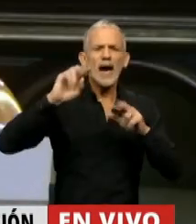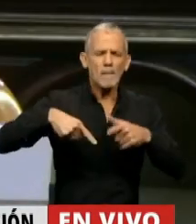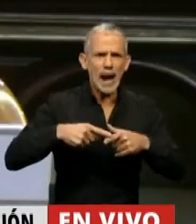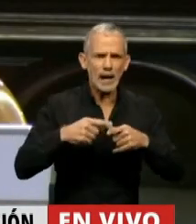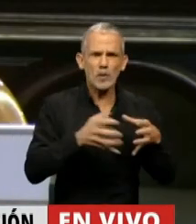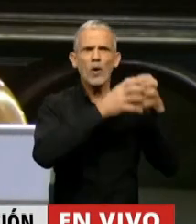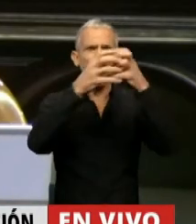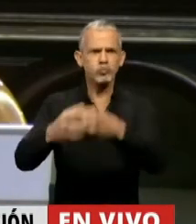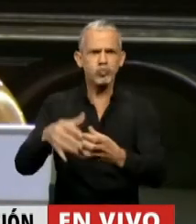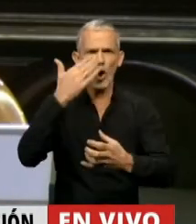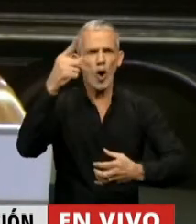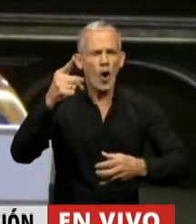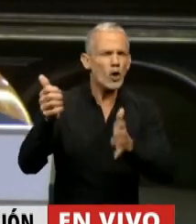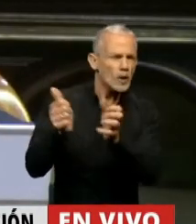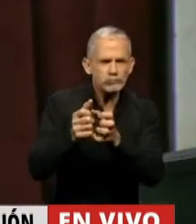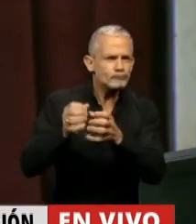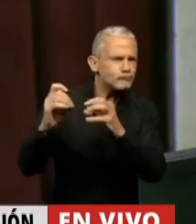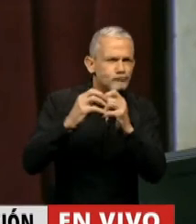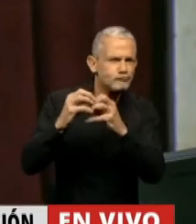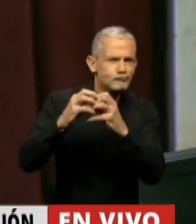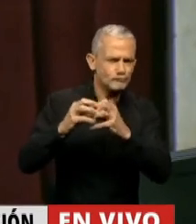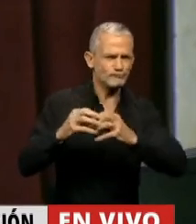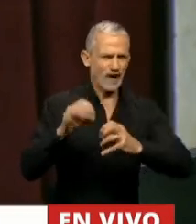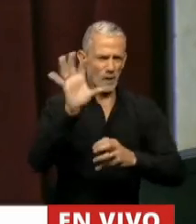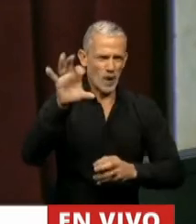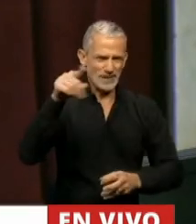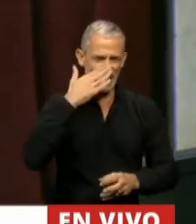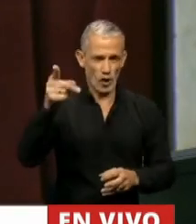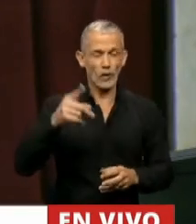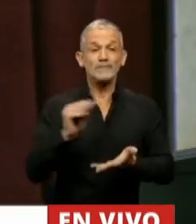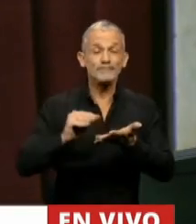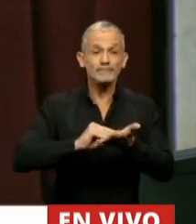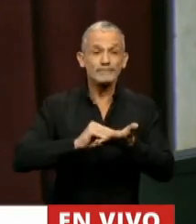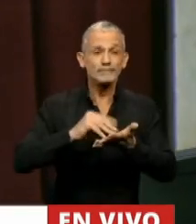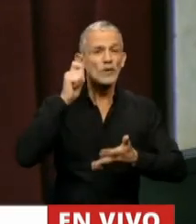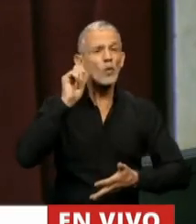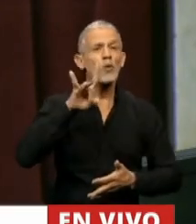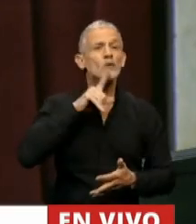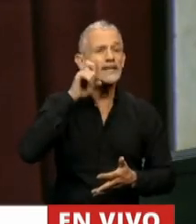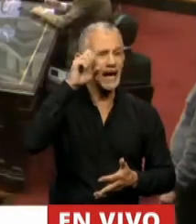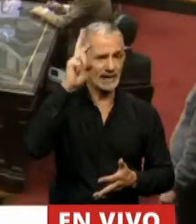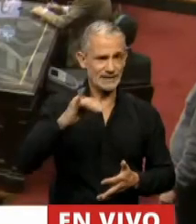la provincia de Córdoba con el gobierno de la provincia tiene la palabra el diputado Carlos